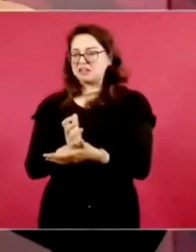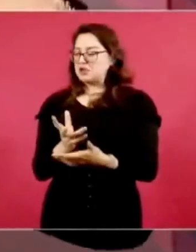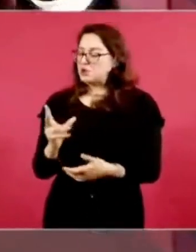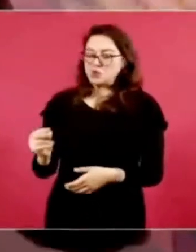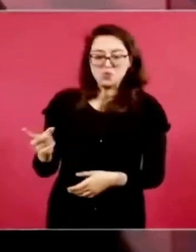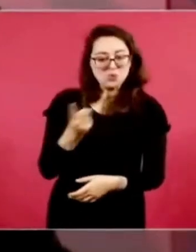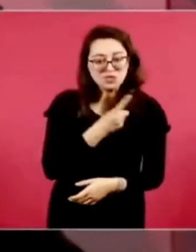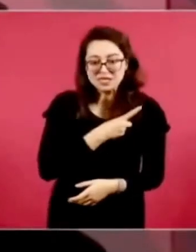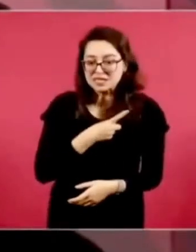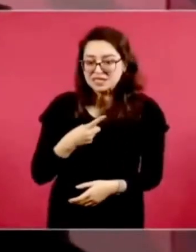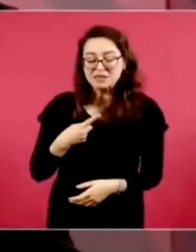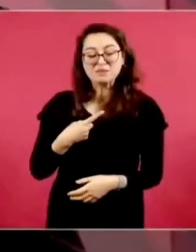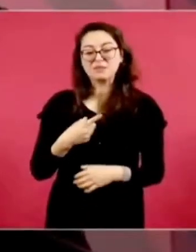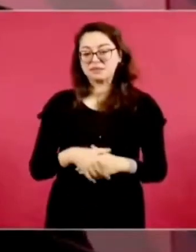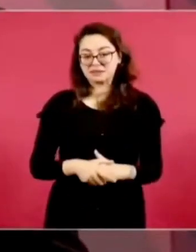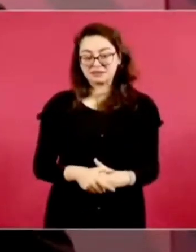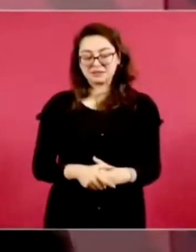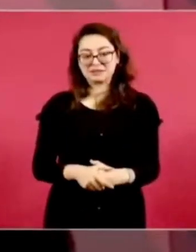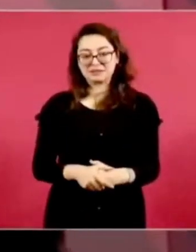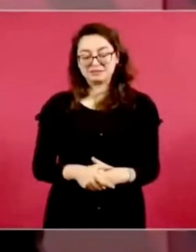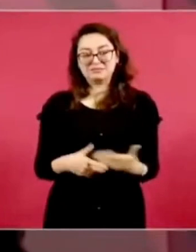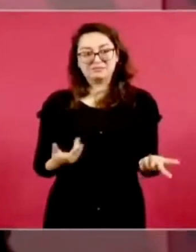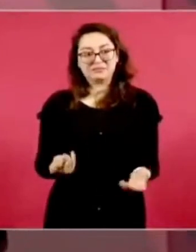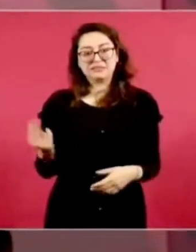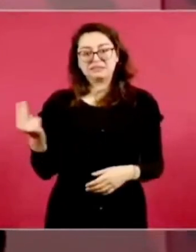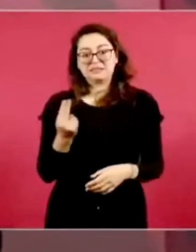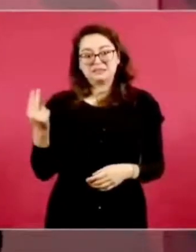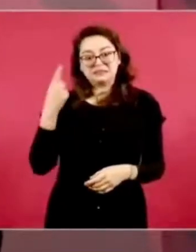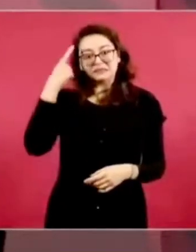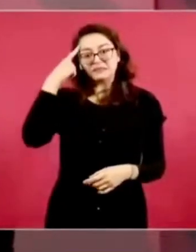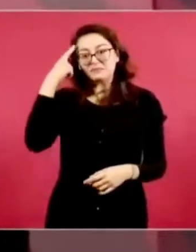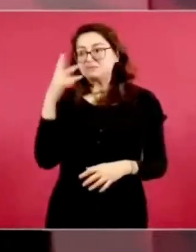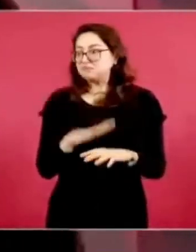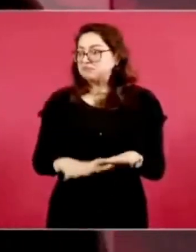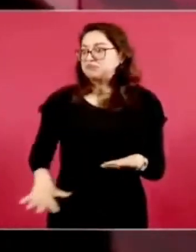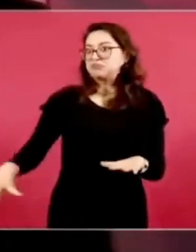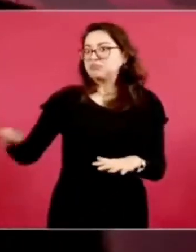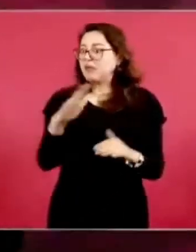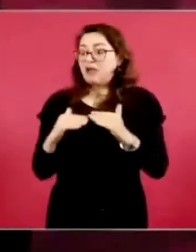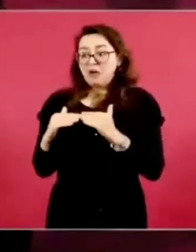y a vivir en una sociedad más igualitaria,